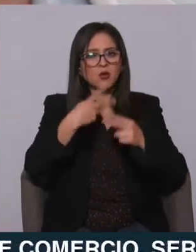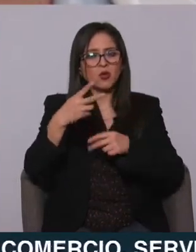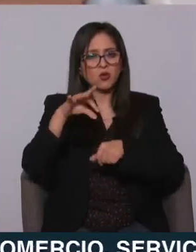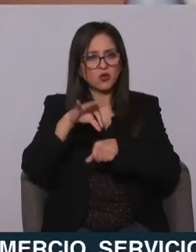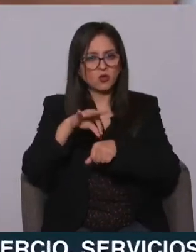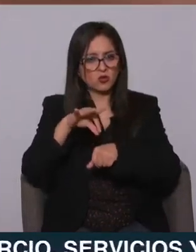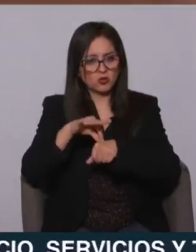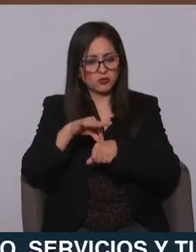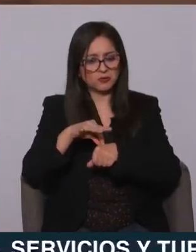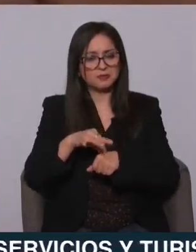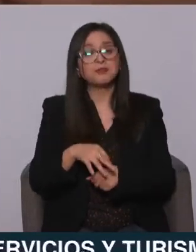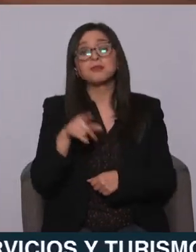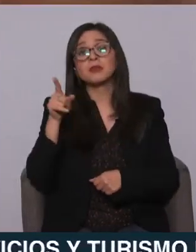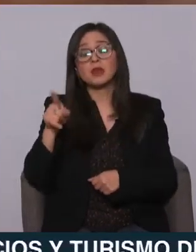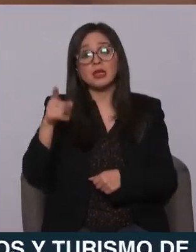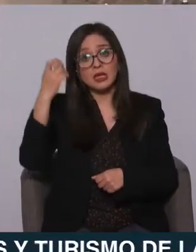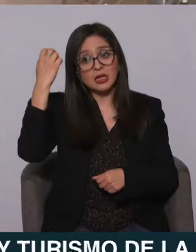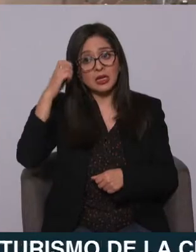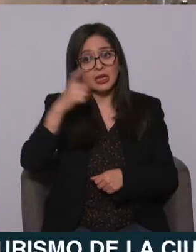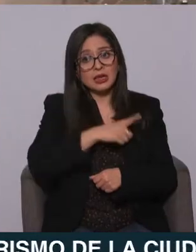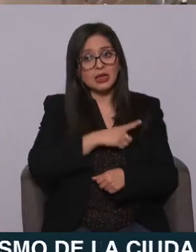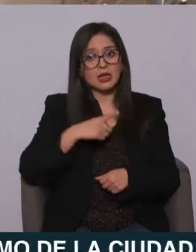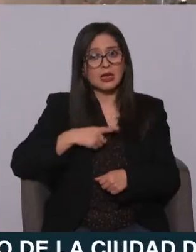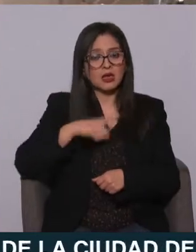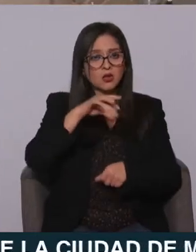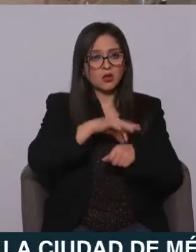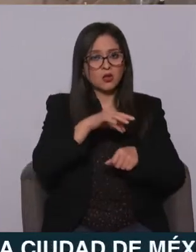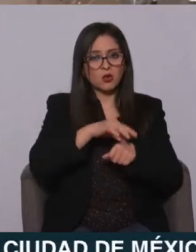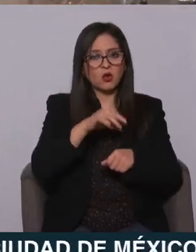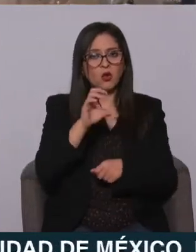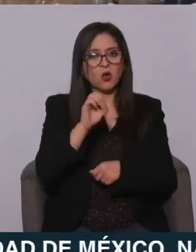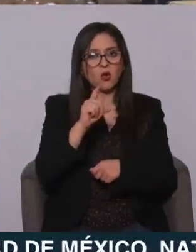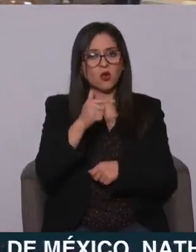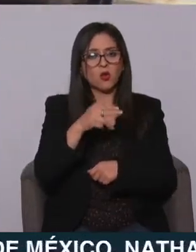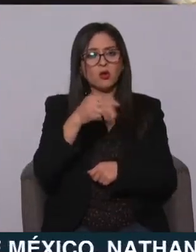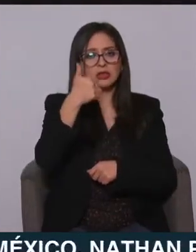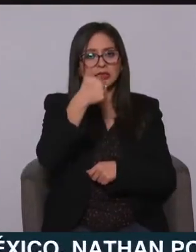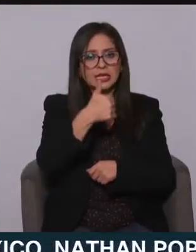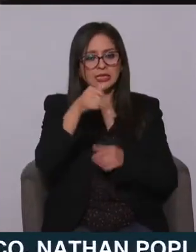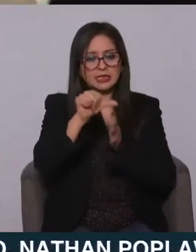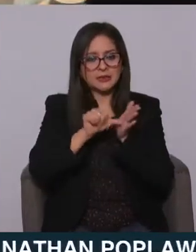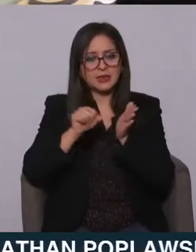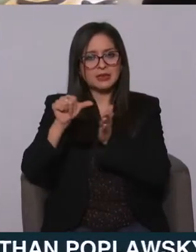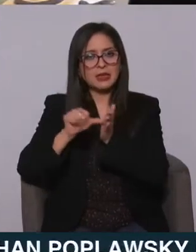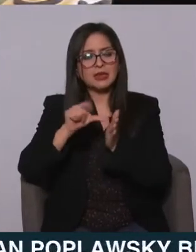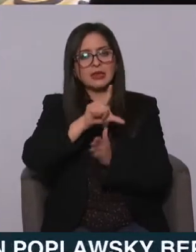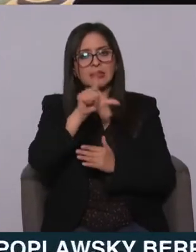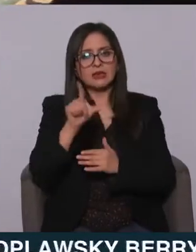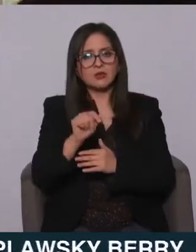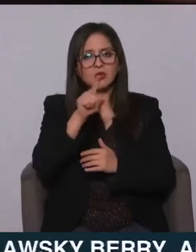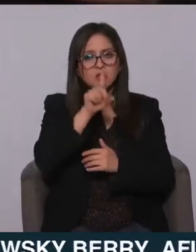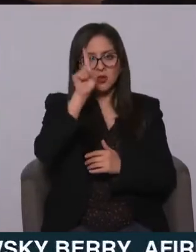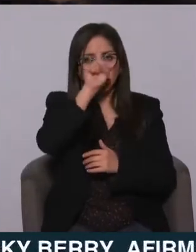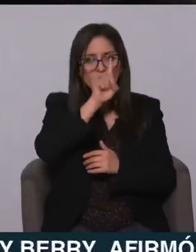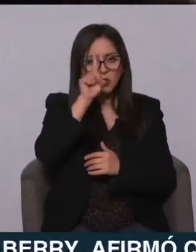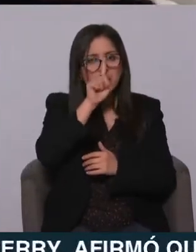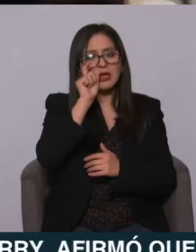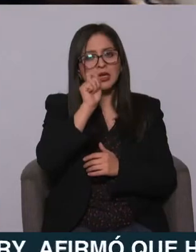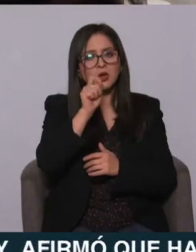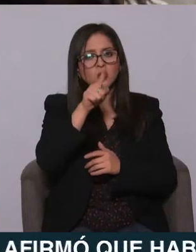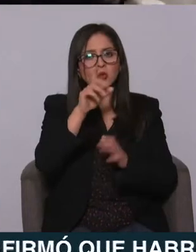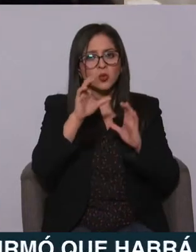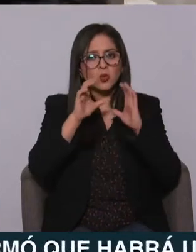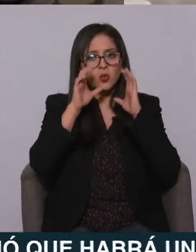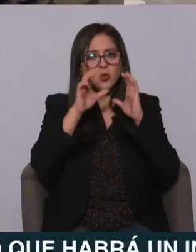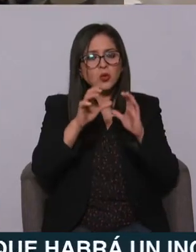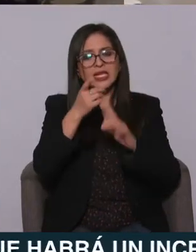Los especialistas sugieren visitar al odontólogo cada 6 meses y dan algunos tips adicionales. Cuida tus dientes con